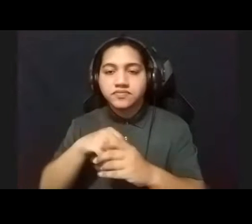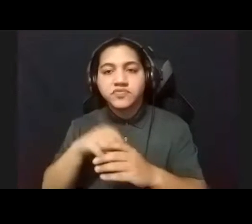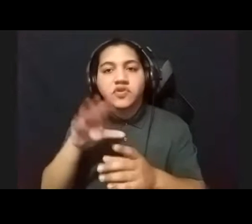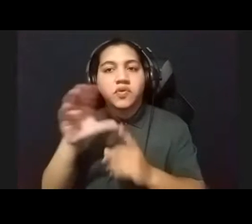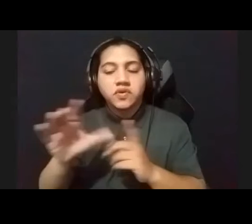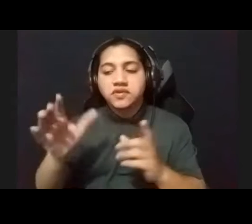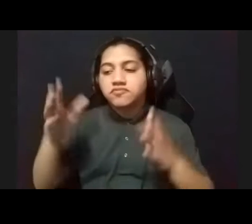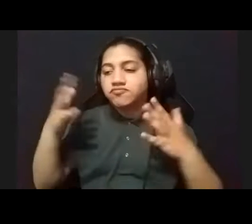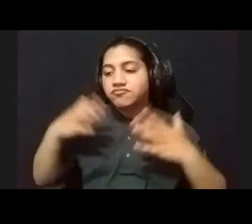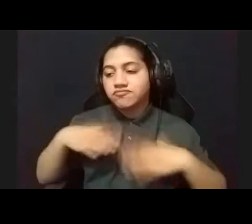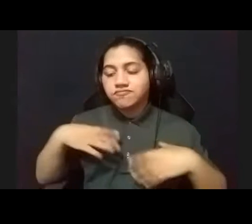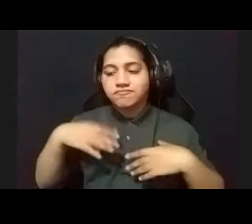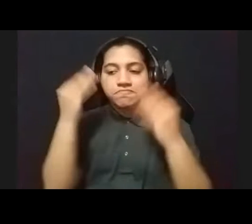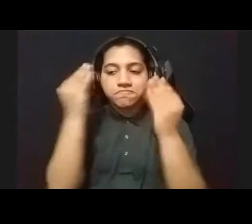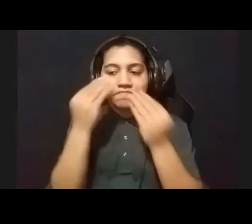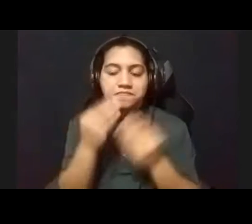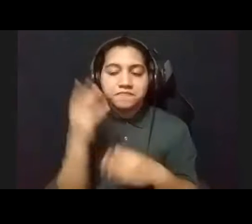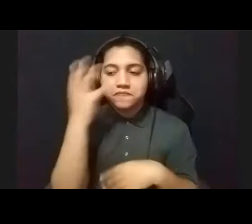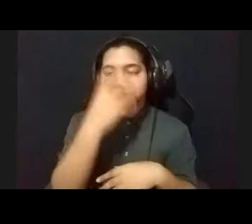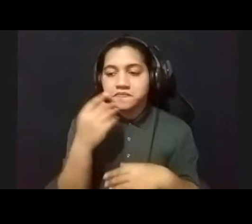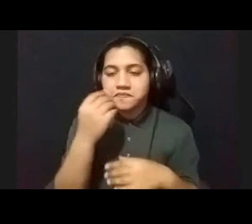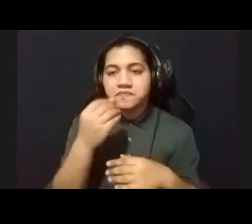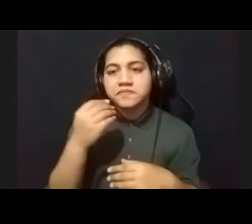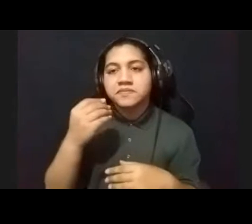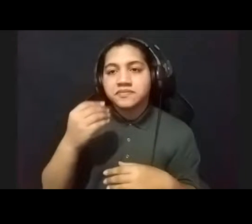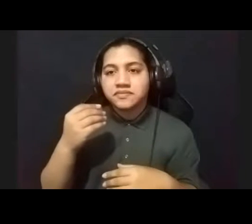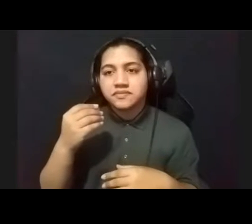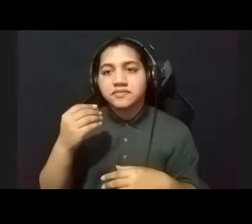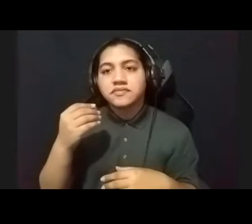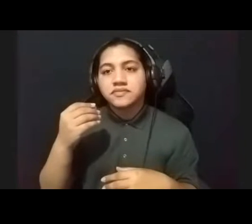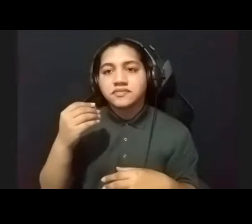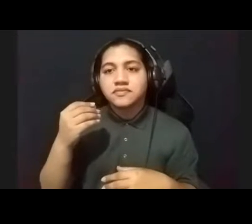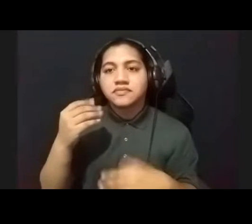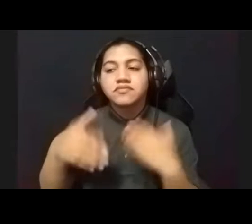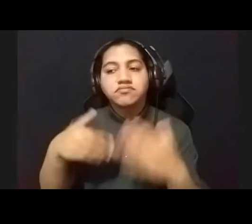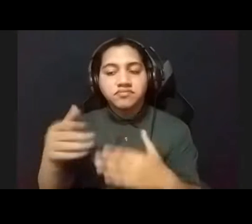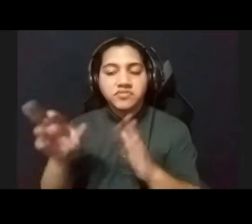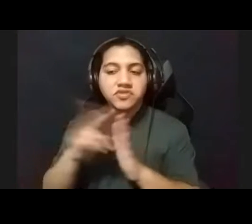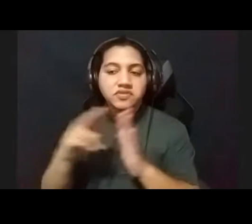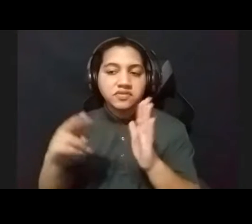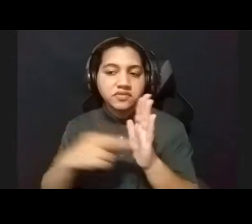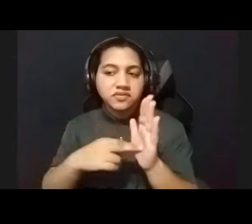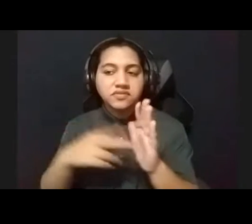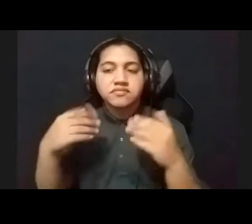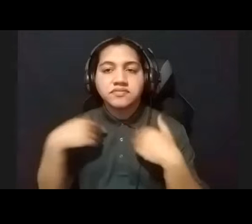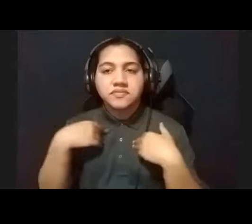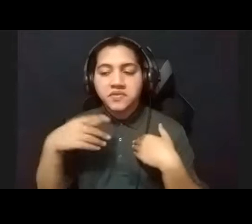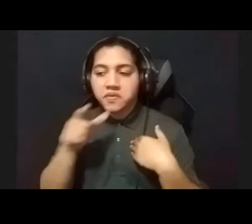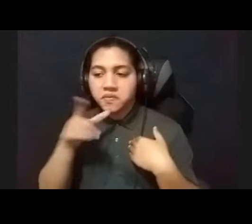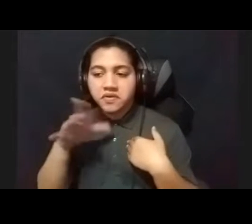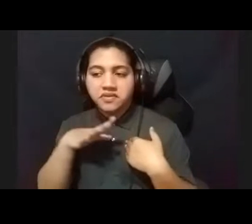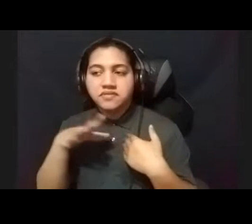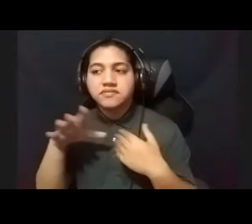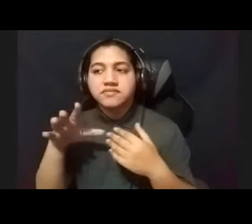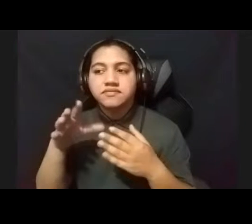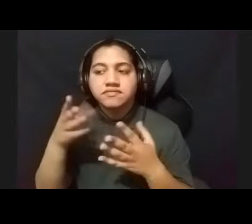hermosa, ser bella y completar esos códigos secretos que tienen las mujeres a través de